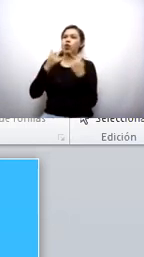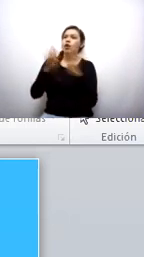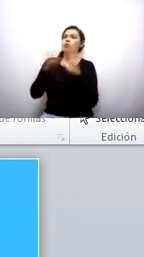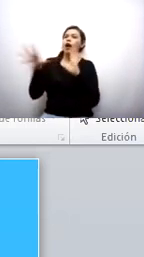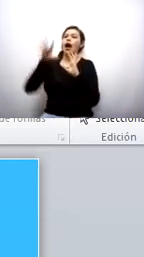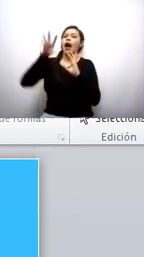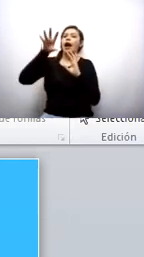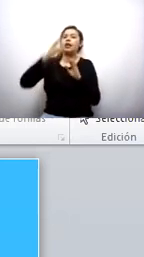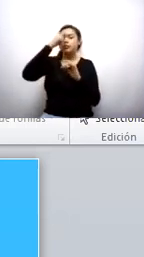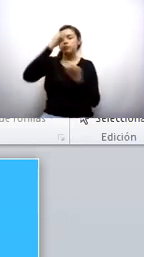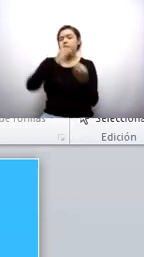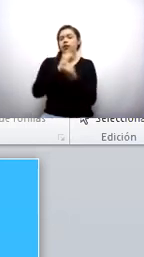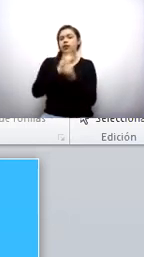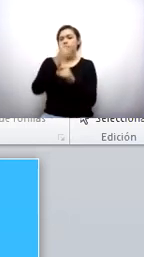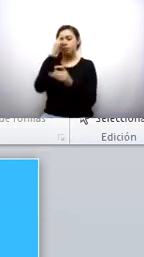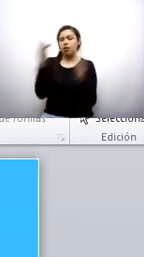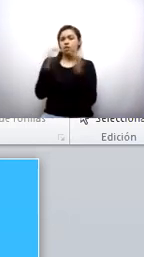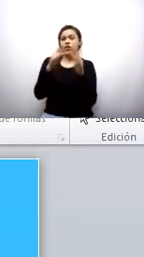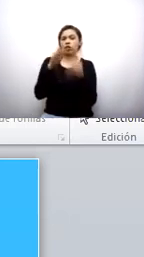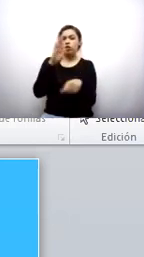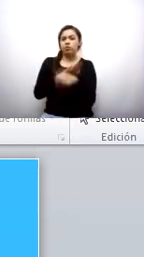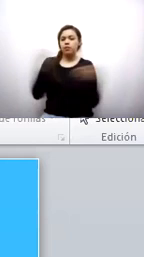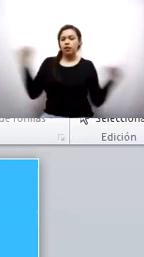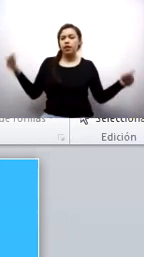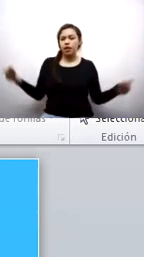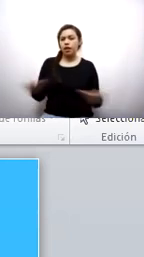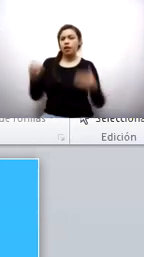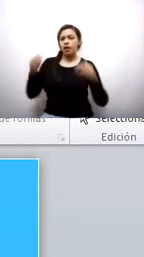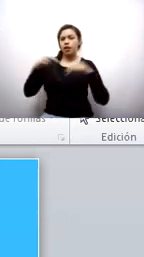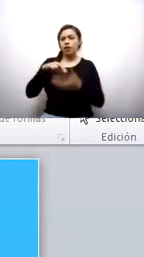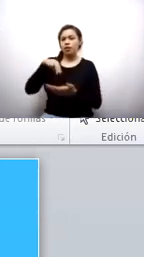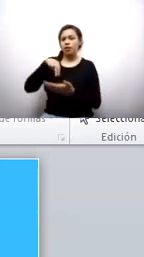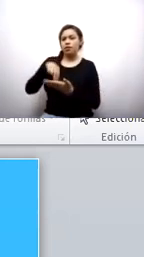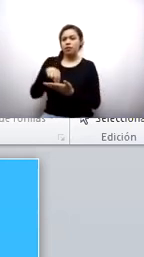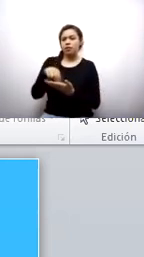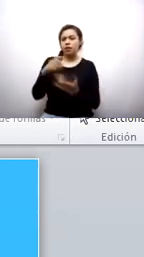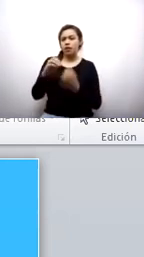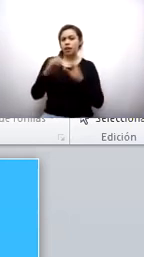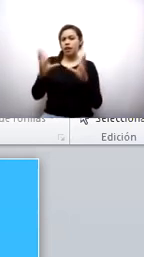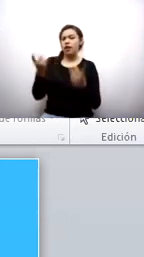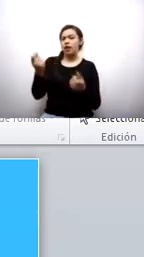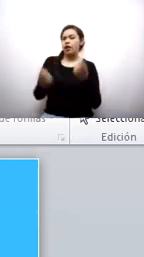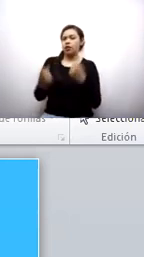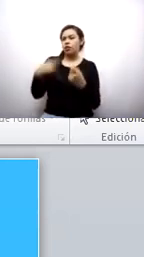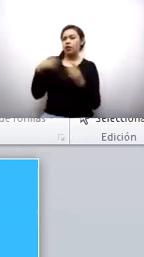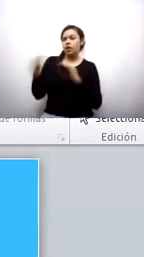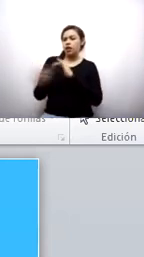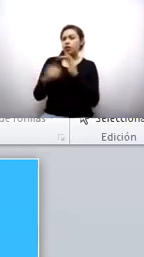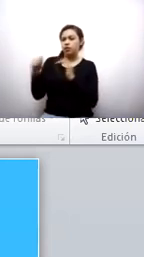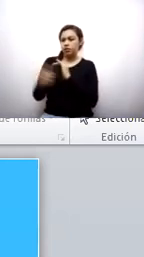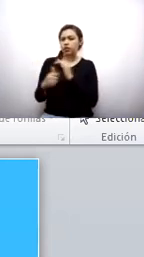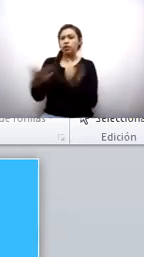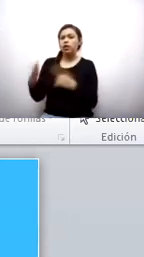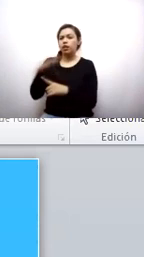para poder tener un contacto mucho más presencial, porque justamente pues bueno, este aislamiento, esta situación